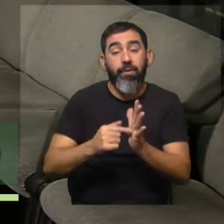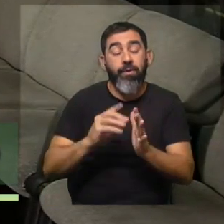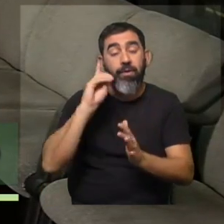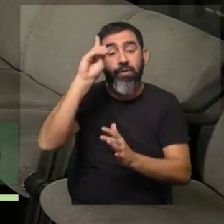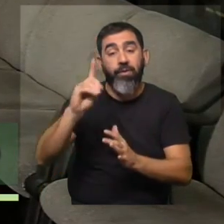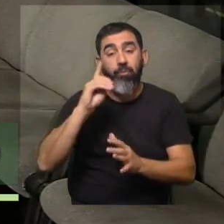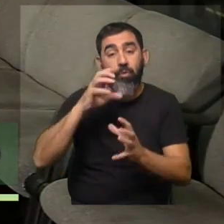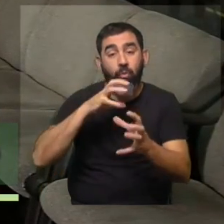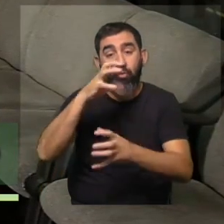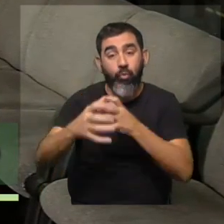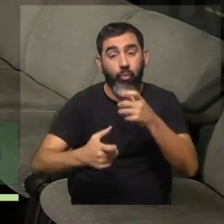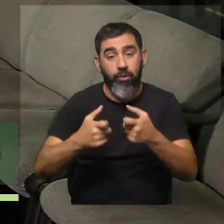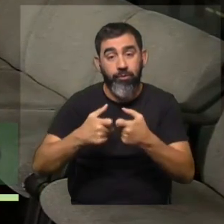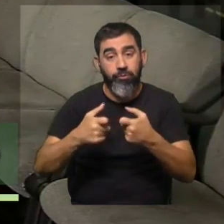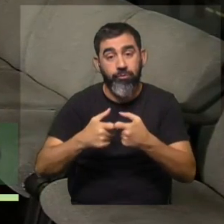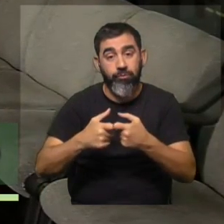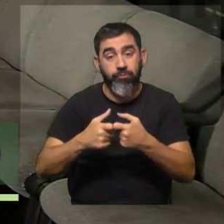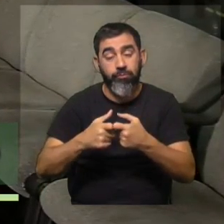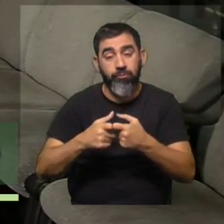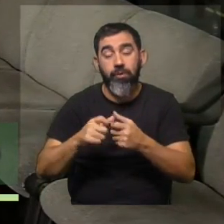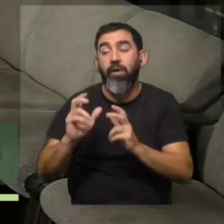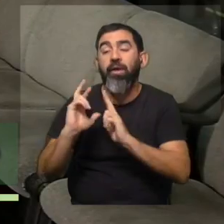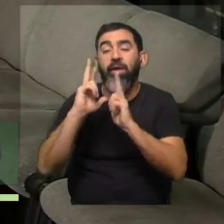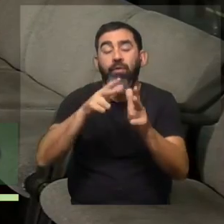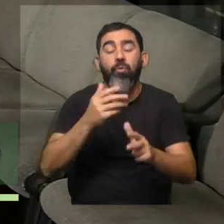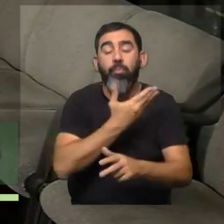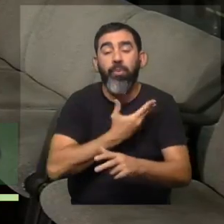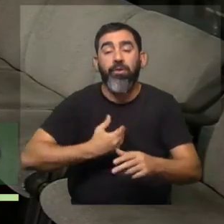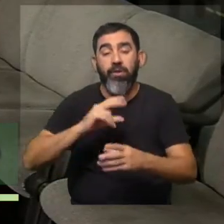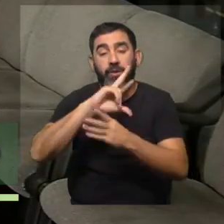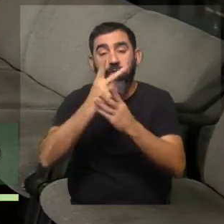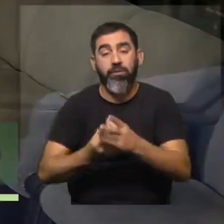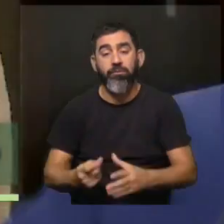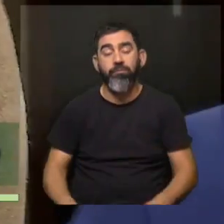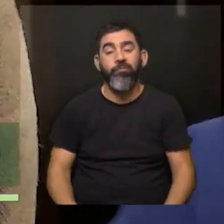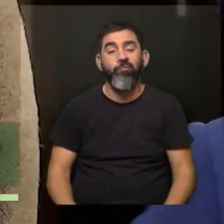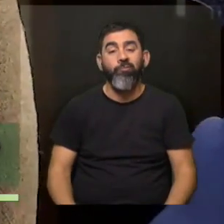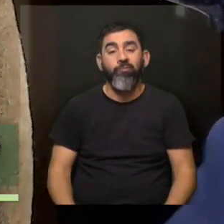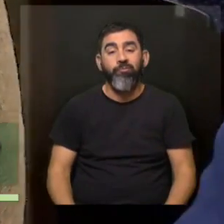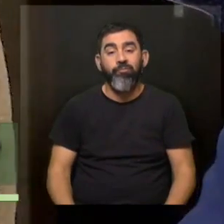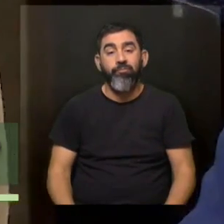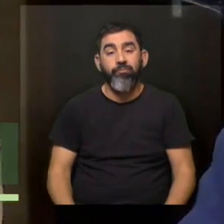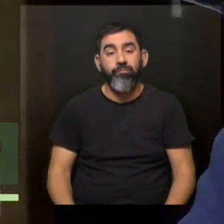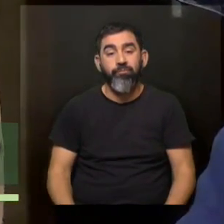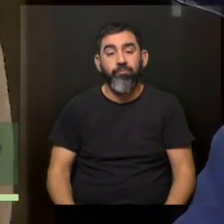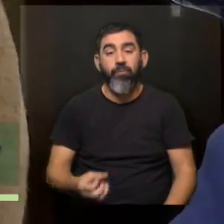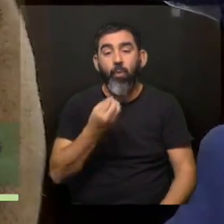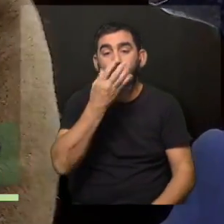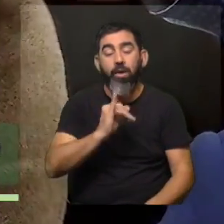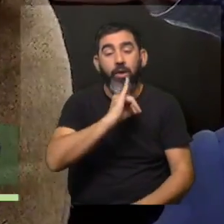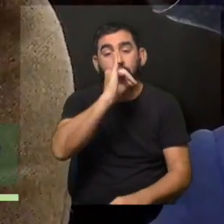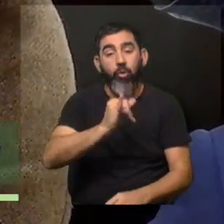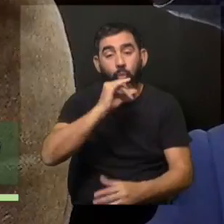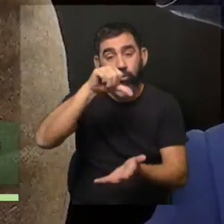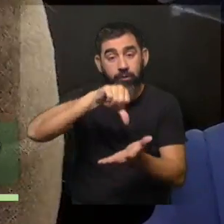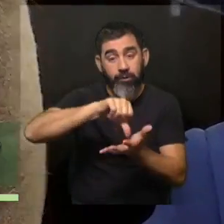diputados del oficialismo vemos y escuchamos lo que dijo el presidente del codicen Yo creo que la buena noticia que el